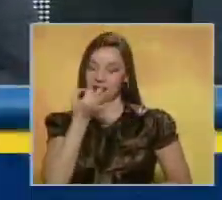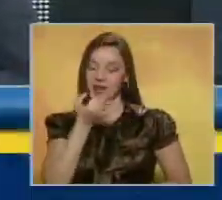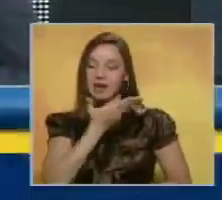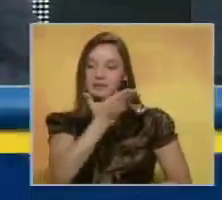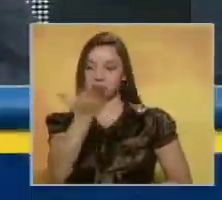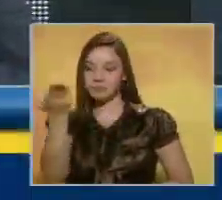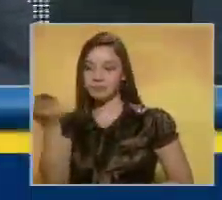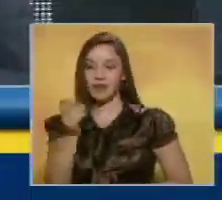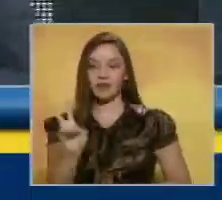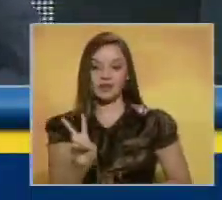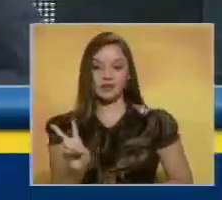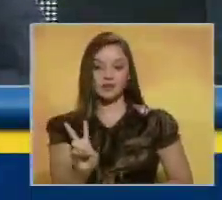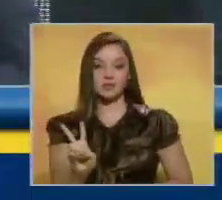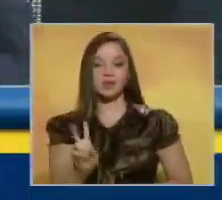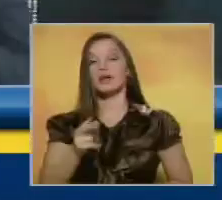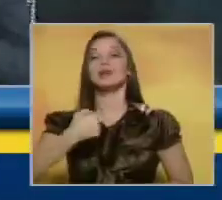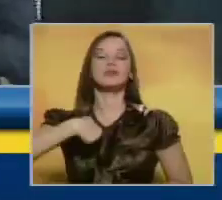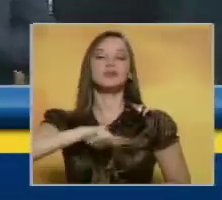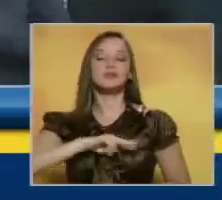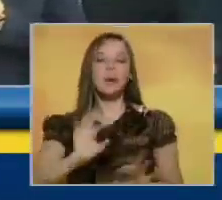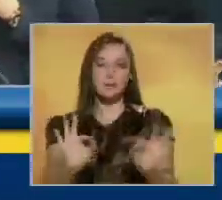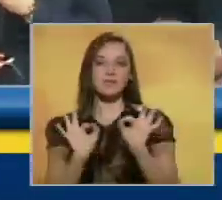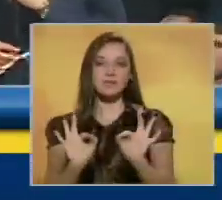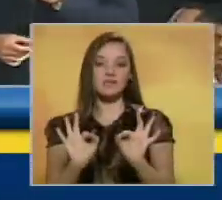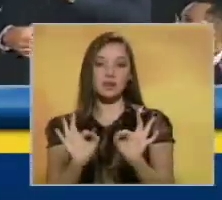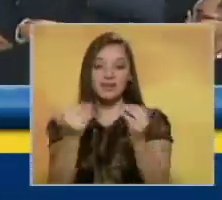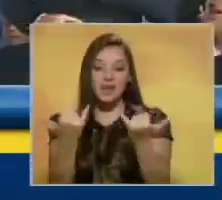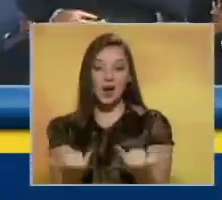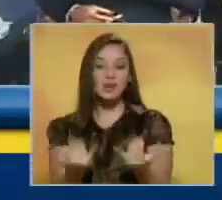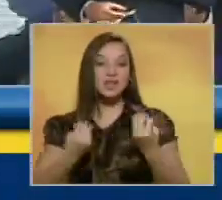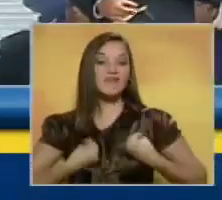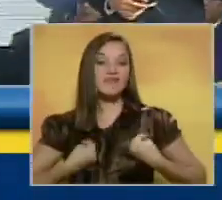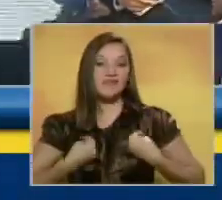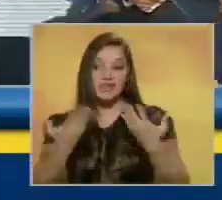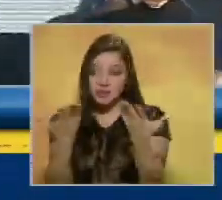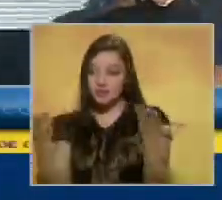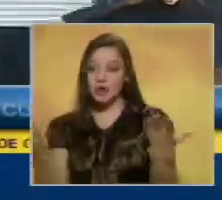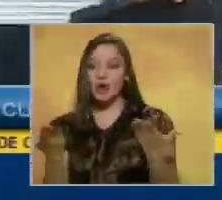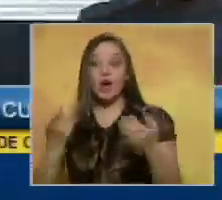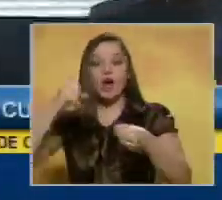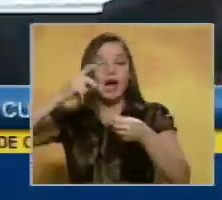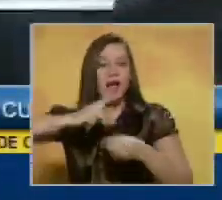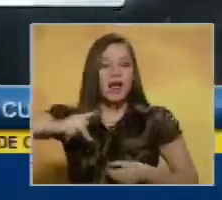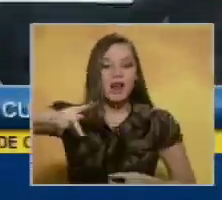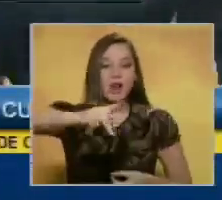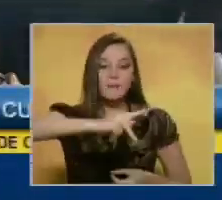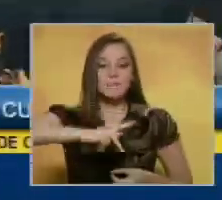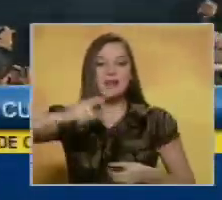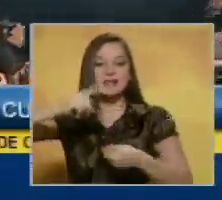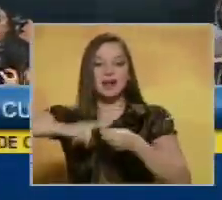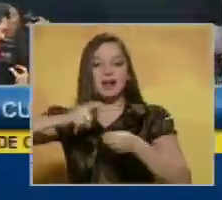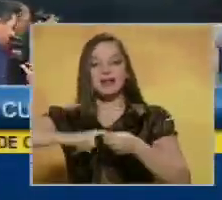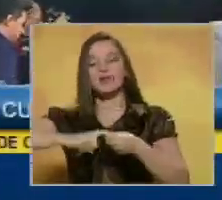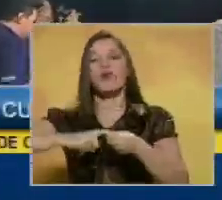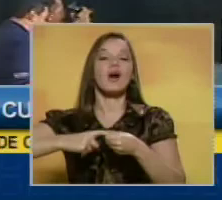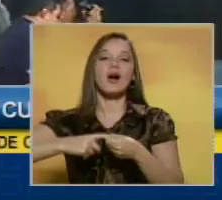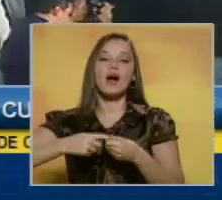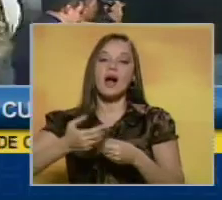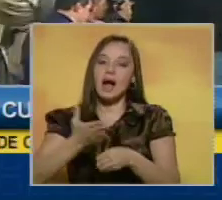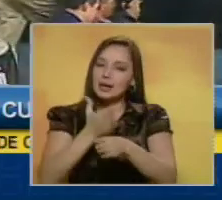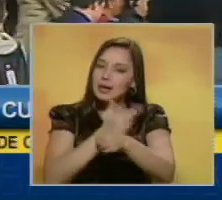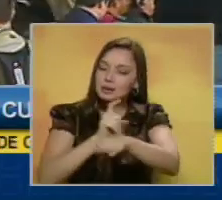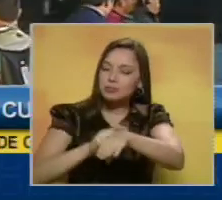a toda Venezuela. Efectivamente, nos encontramos en vivo y directo desde la Plaza Brión de Chacaito, donde hace minutos acaba de